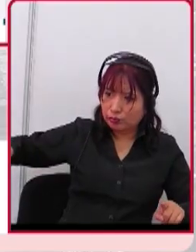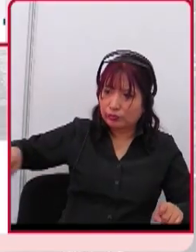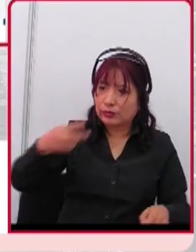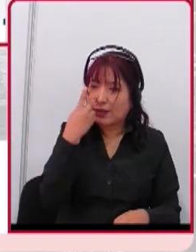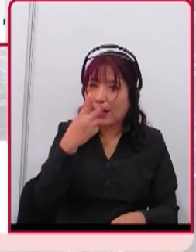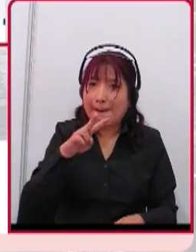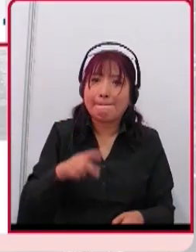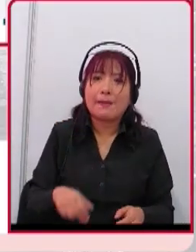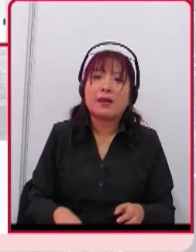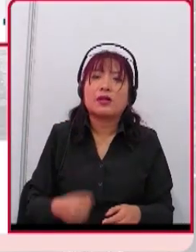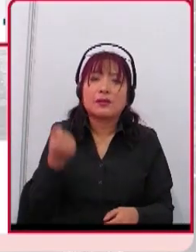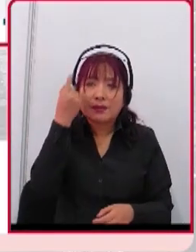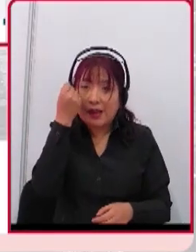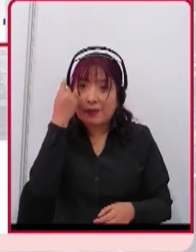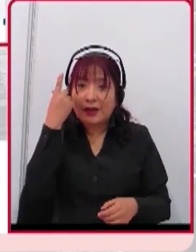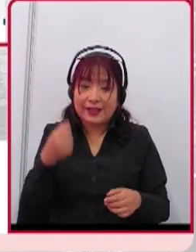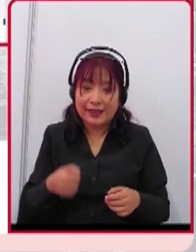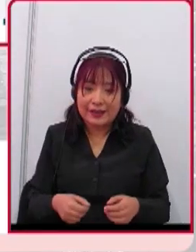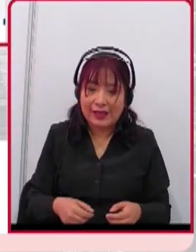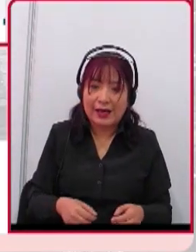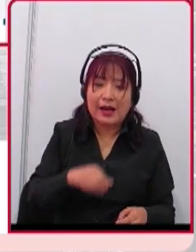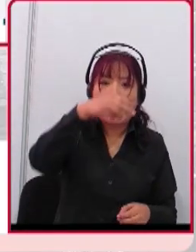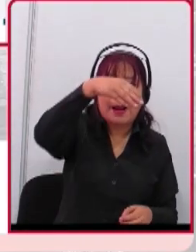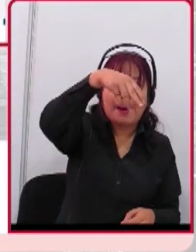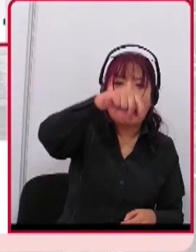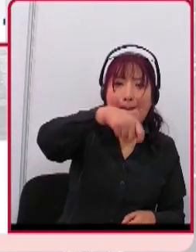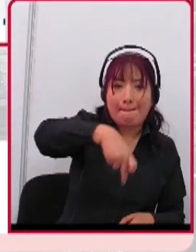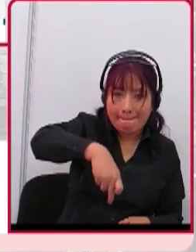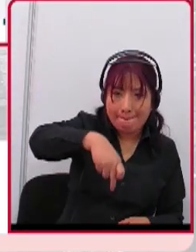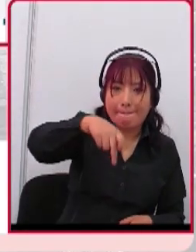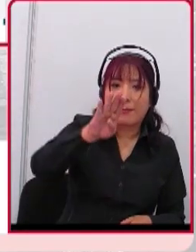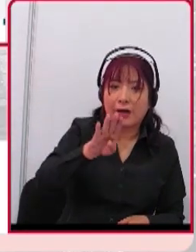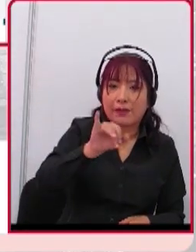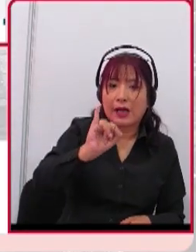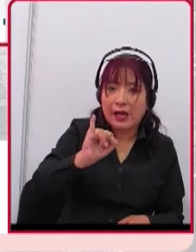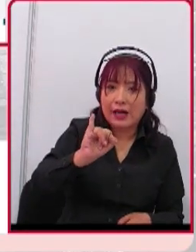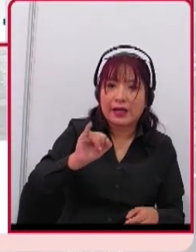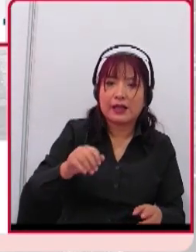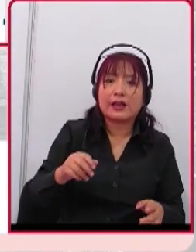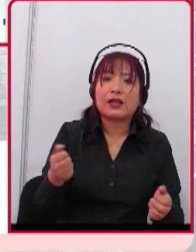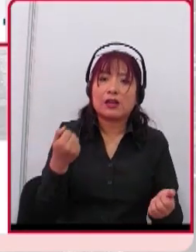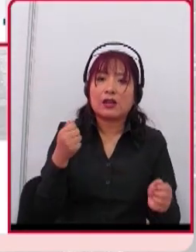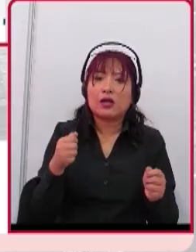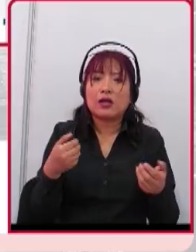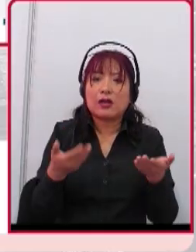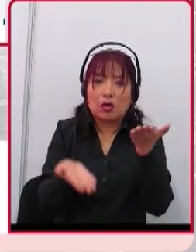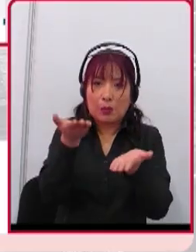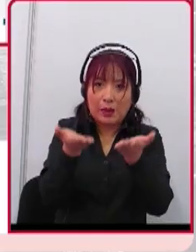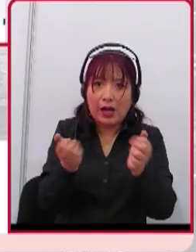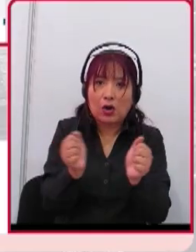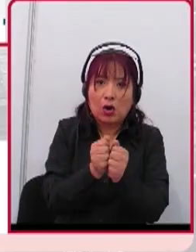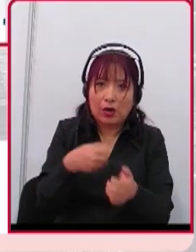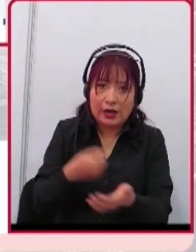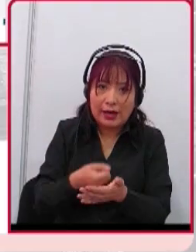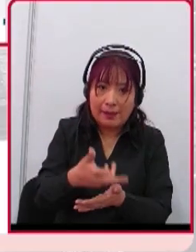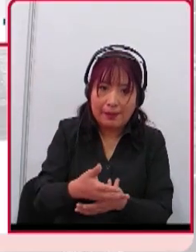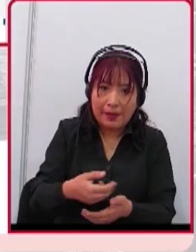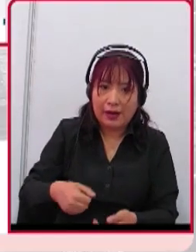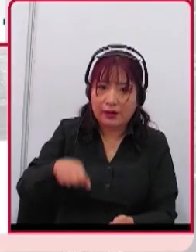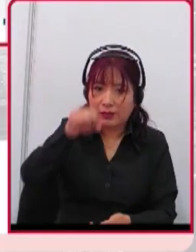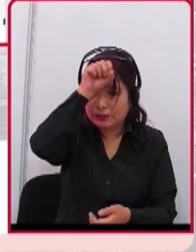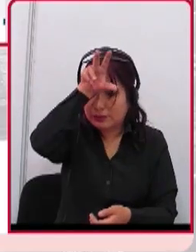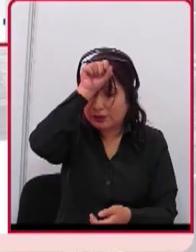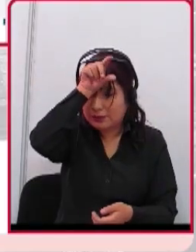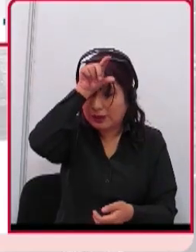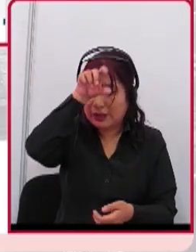este comportamiento entre PBI minero metálico y la inversión minera. Entonces, al hacer un rezago de 5 años, podemos